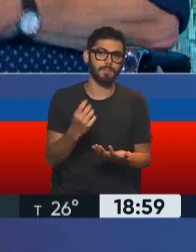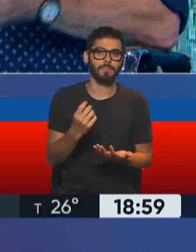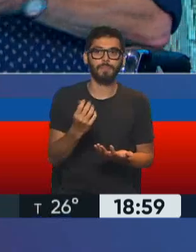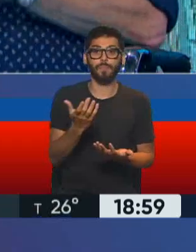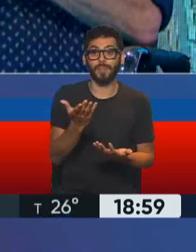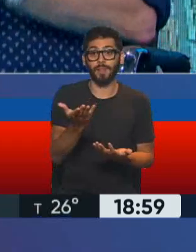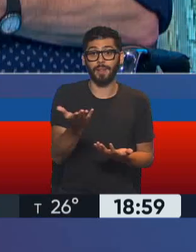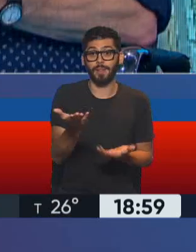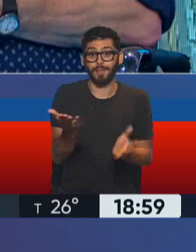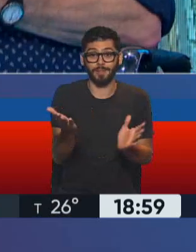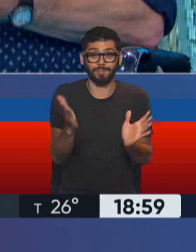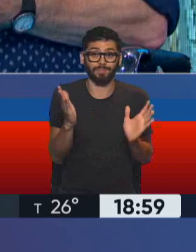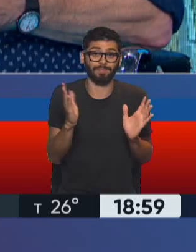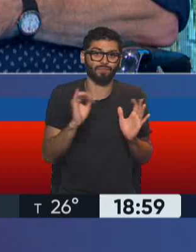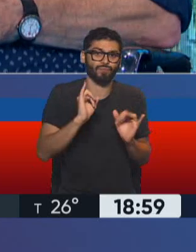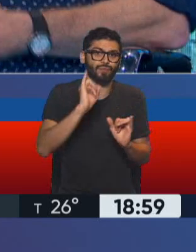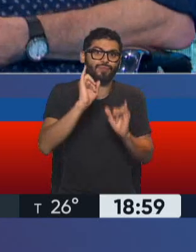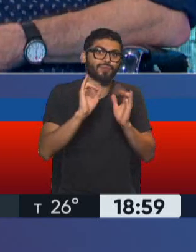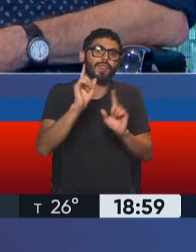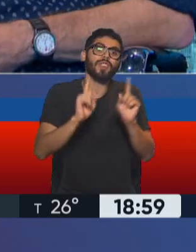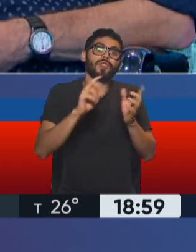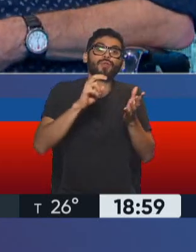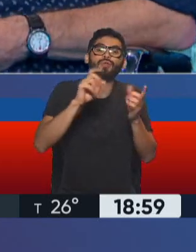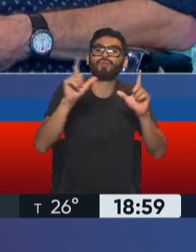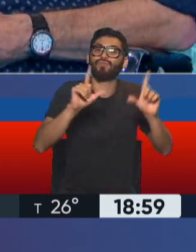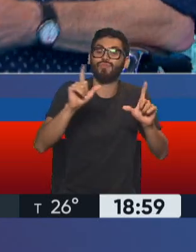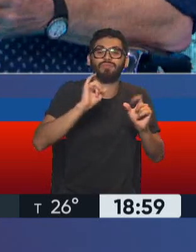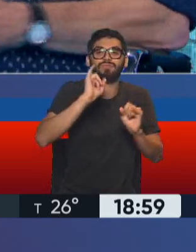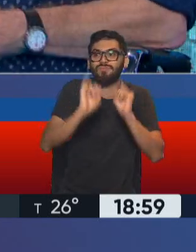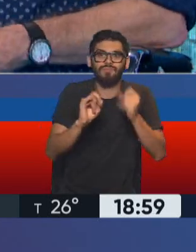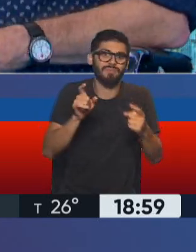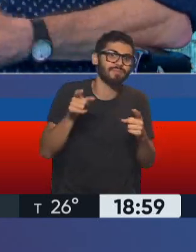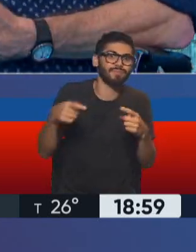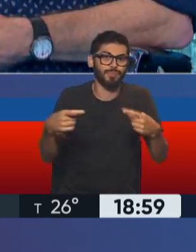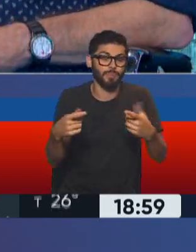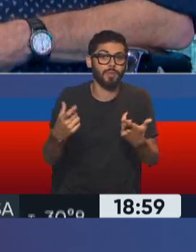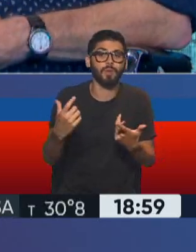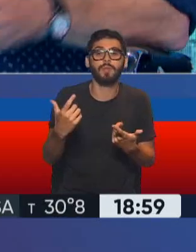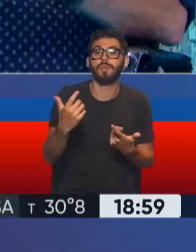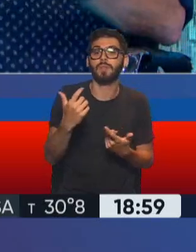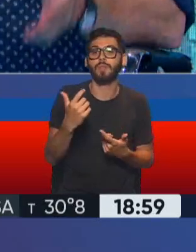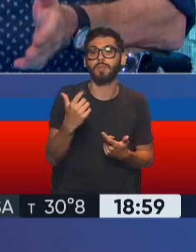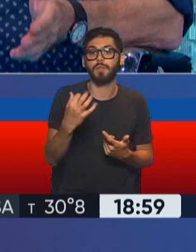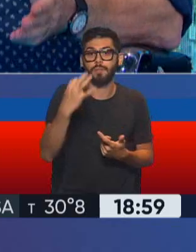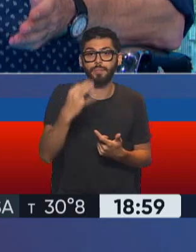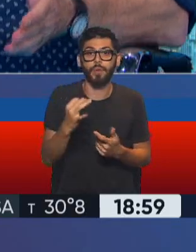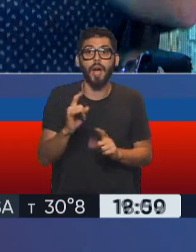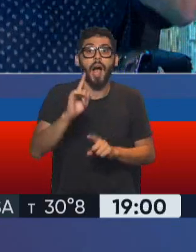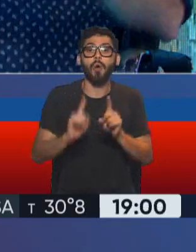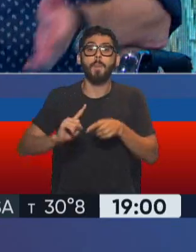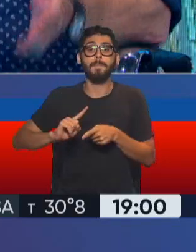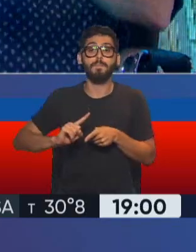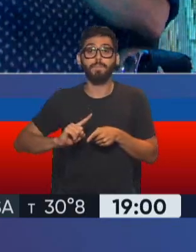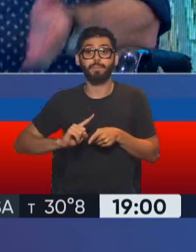apuntaban los enfoques de determinados medios, ¿no? Había que escuchar a determinados